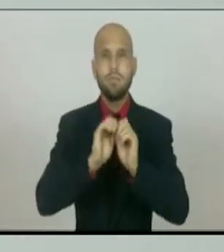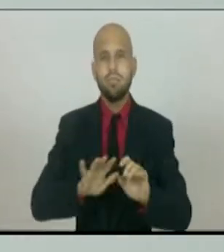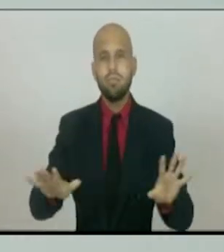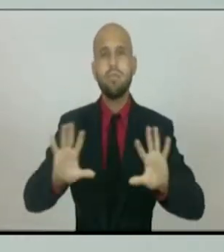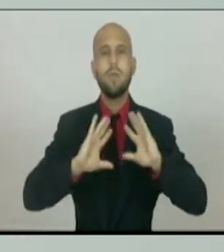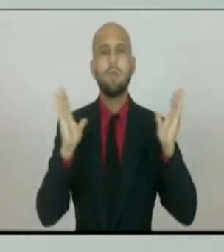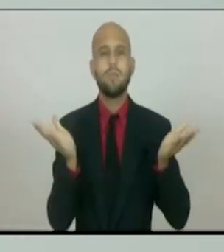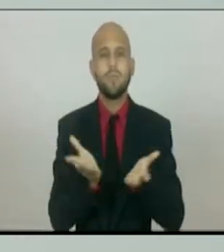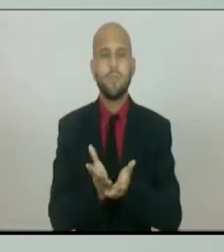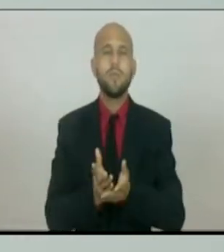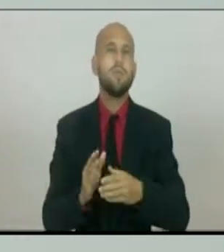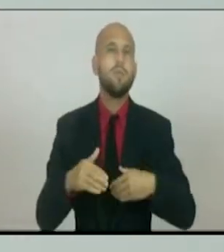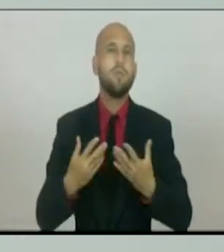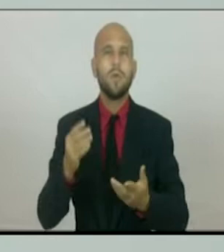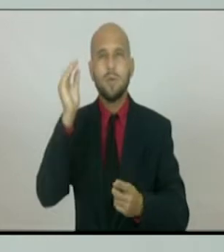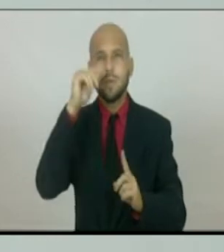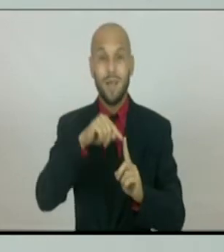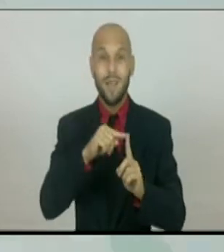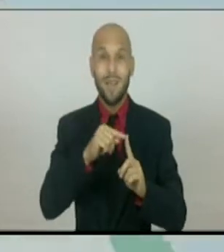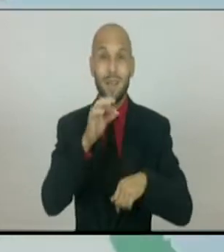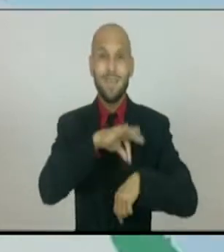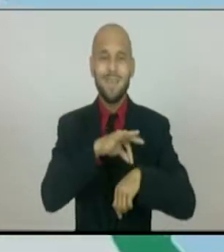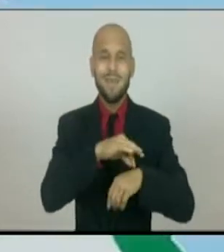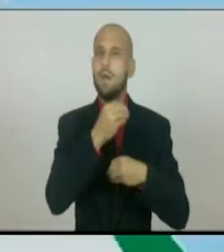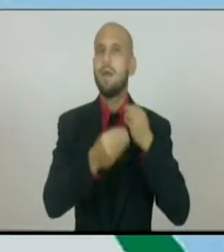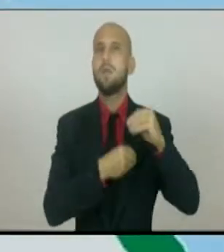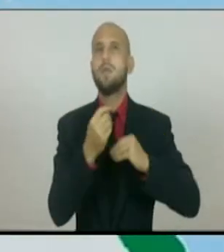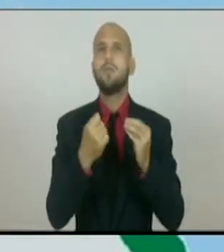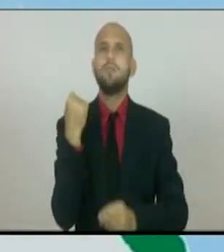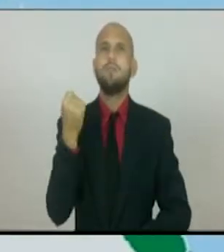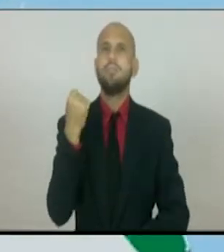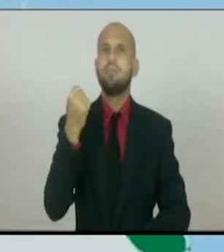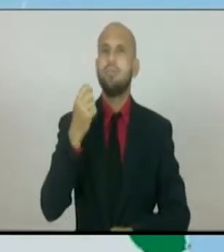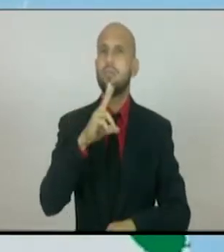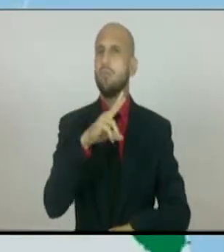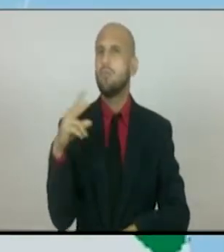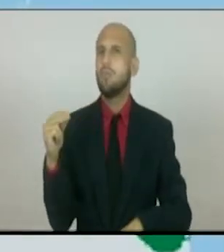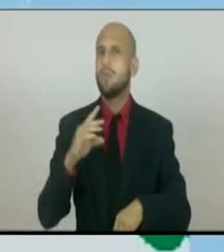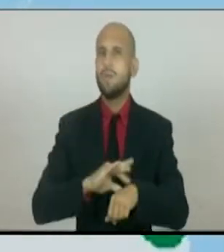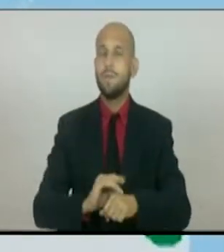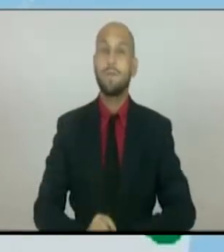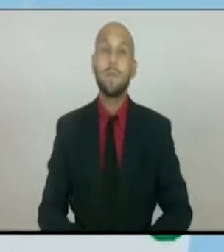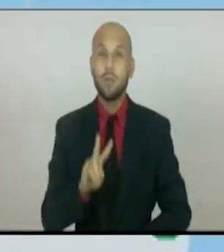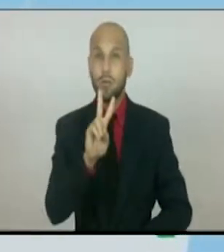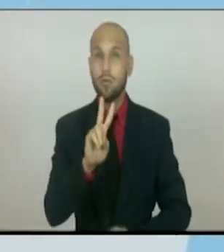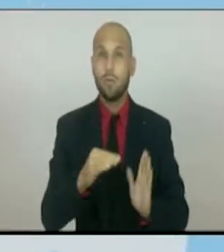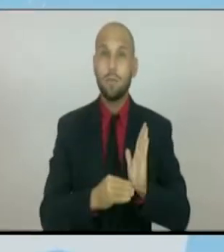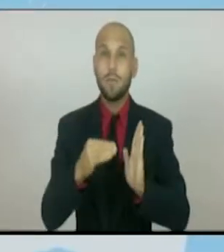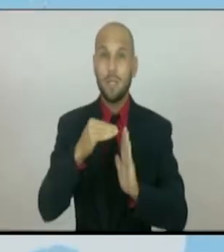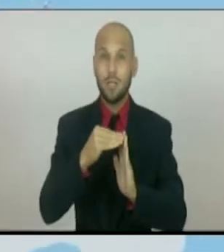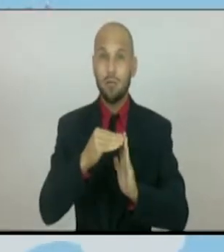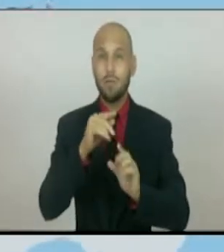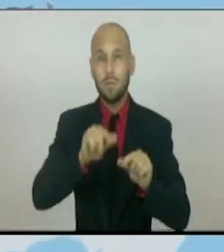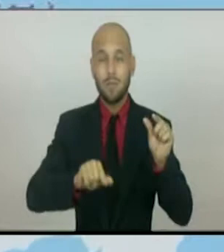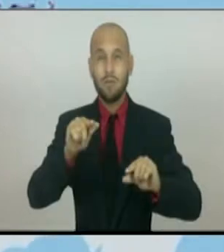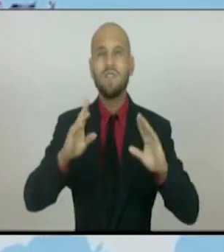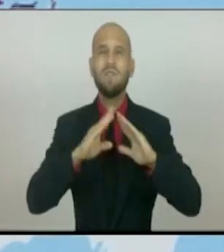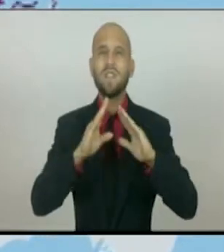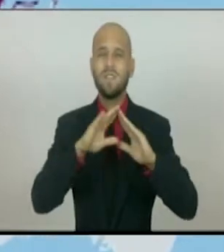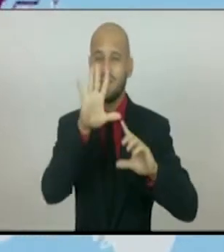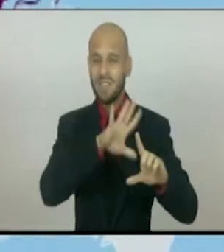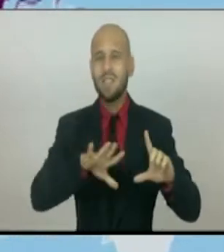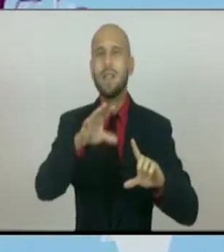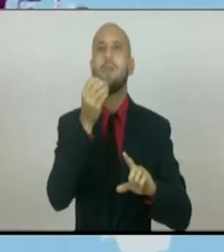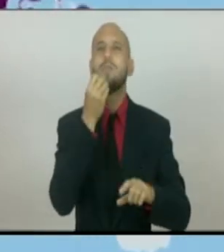mundo debido a cepas con mayor adaptabilidad. Al menos 2 millones de personas viven en áreas de alto riesgo, por lo que